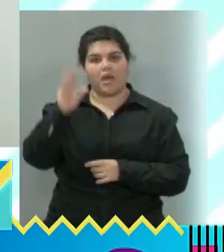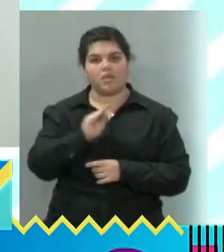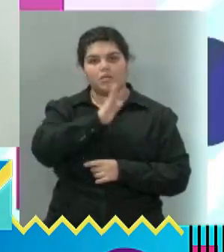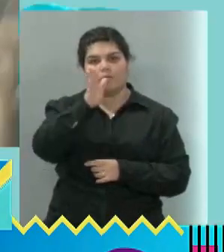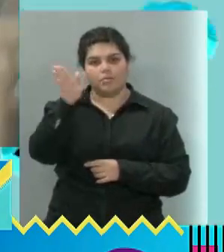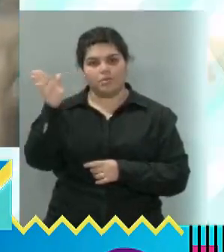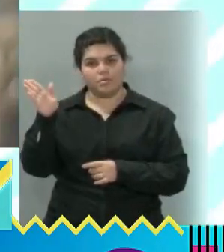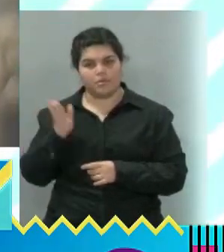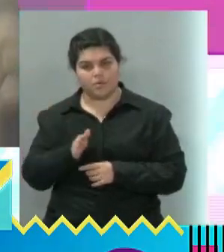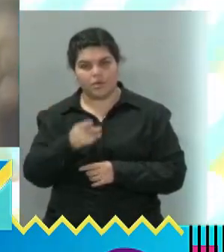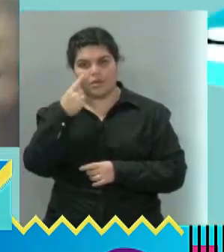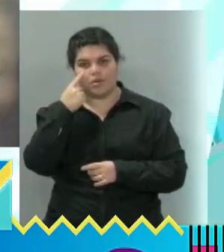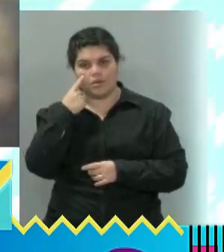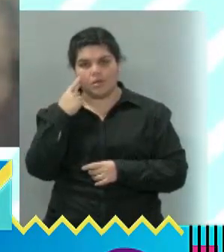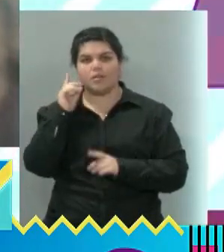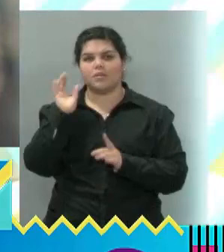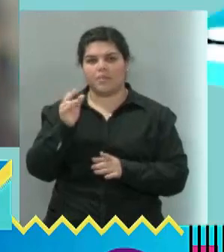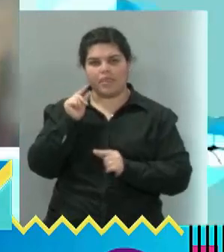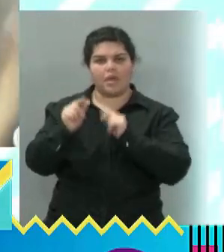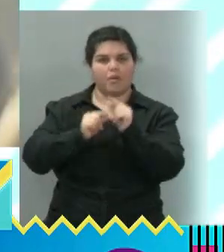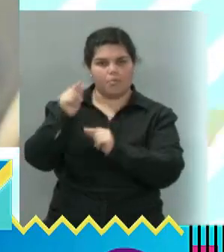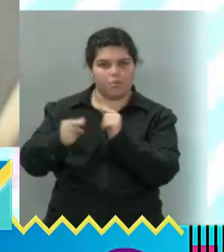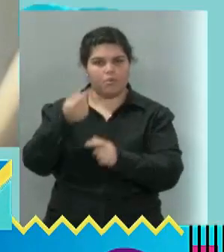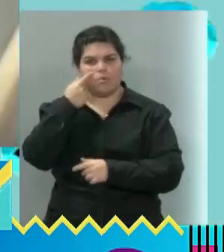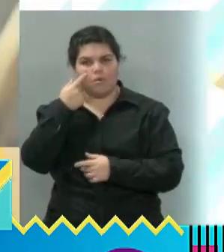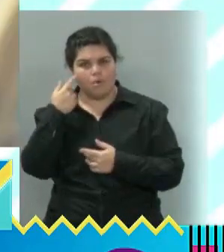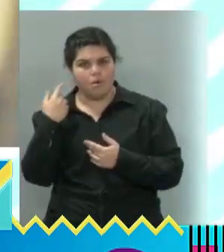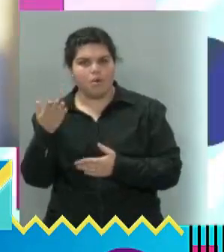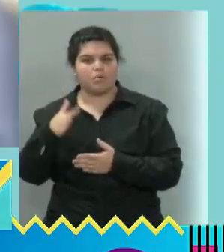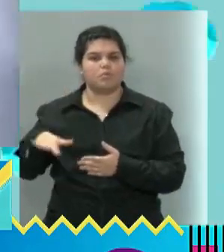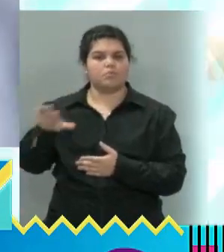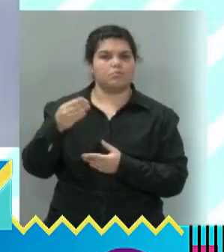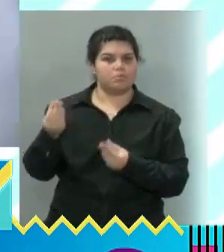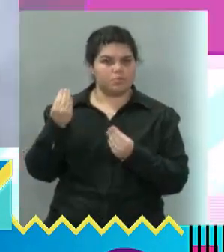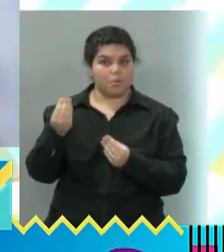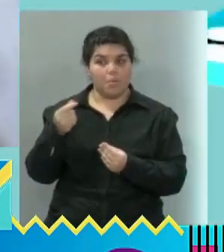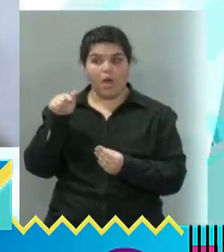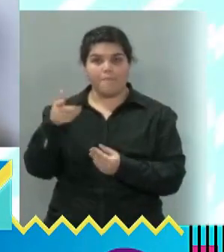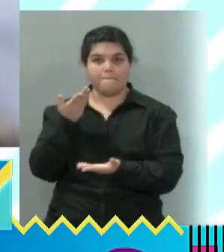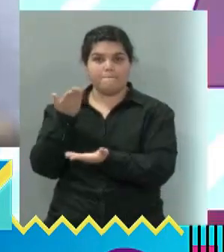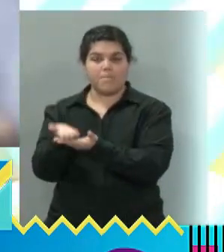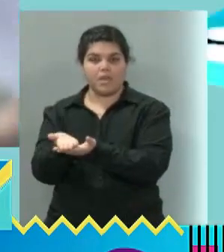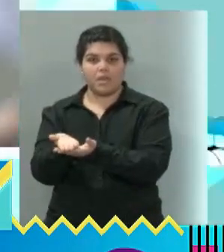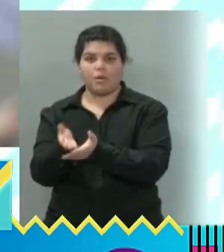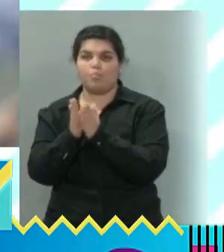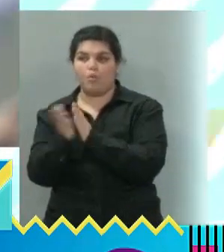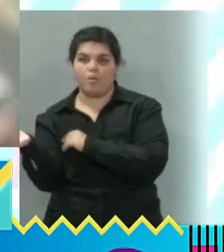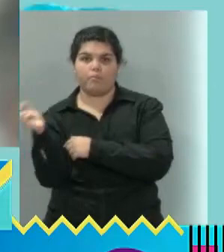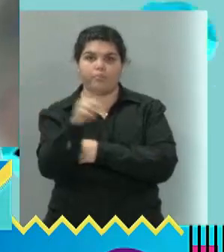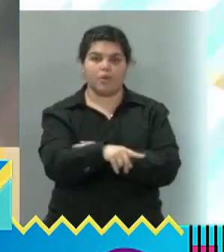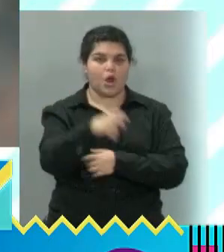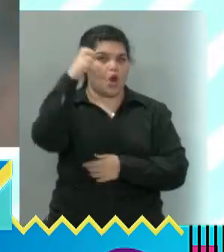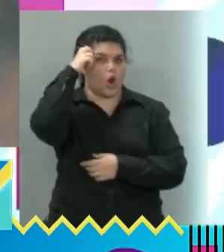y, digamos, poniéndose un poco al tanto de cómo era la situación, y le pidieron que lo trasladara al Congreso y trajera